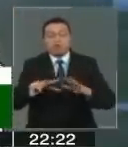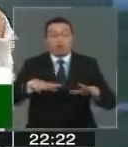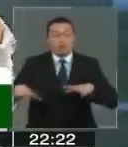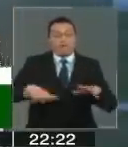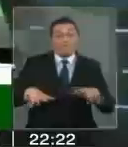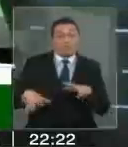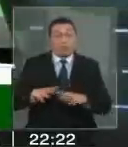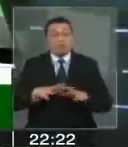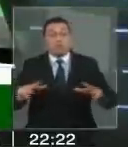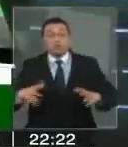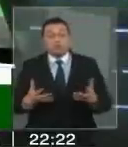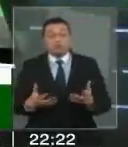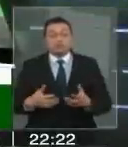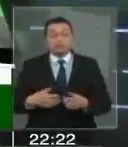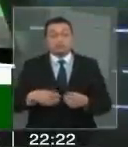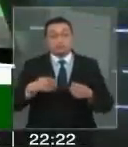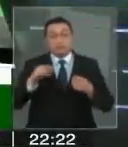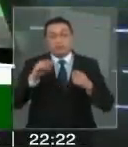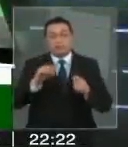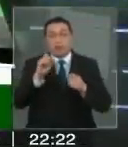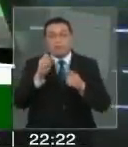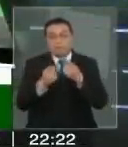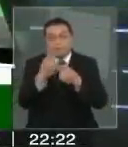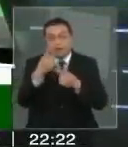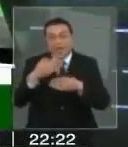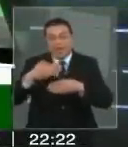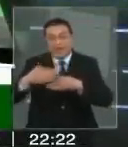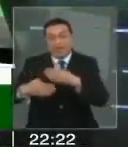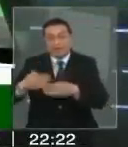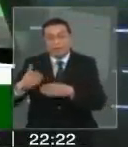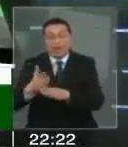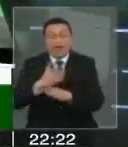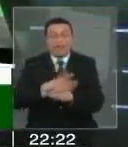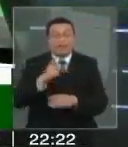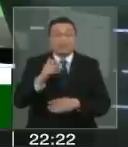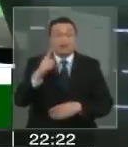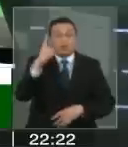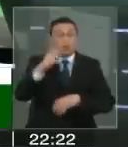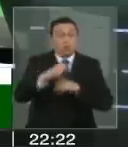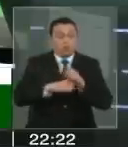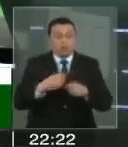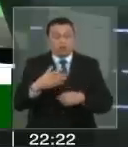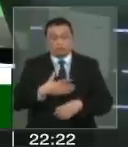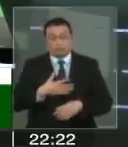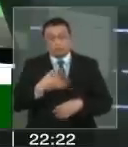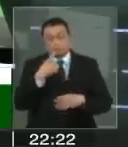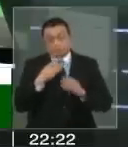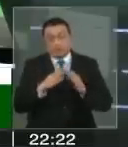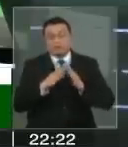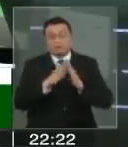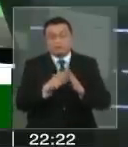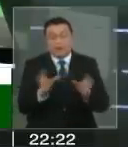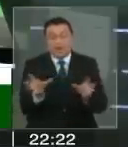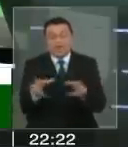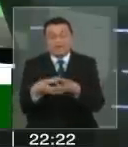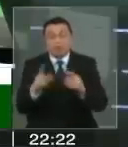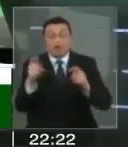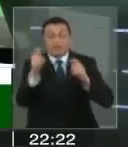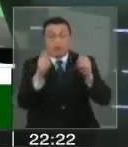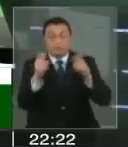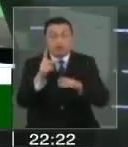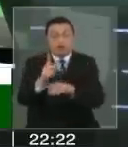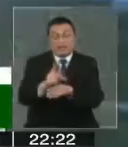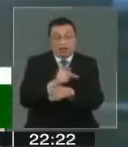sé yo. Pero yo generalmente en las primeras etapas, como antes del año, yo recomiendo que el equipo de terapeutas, que sean